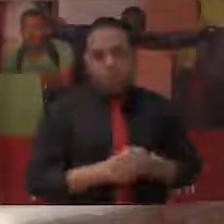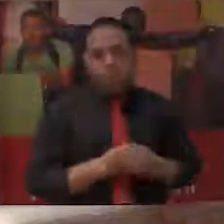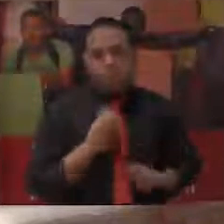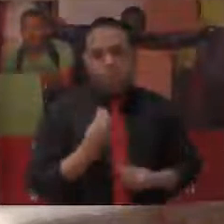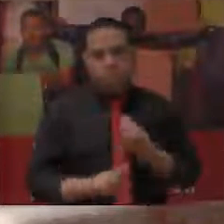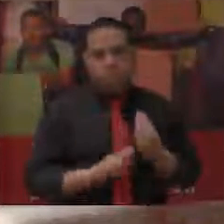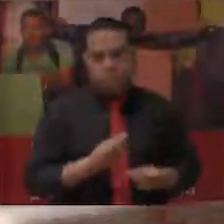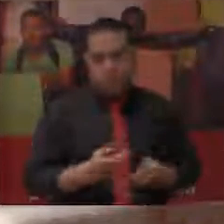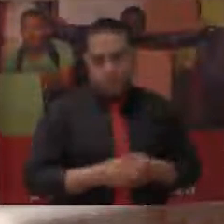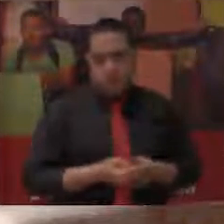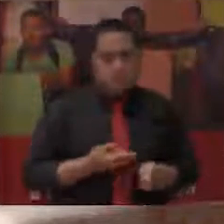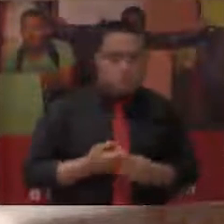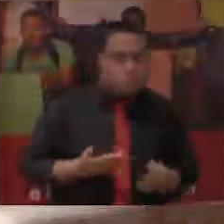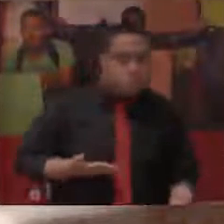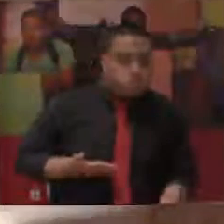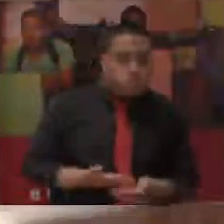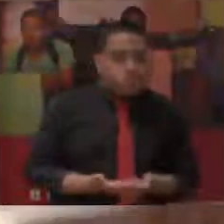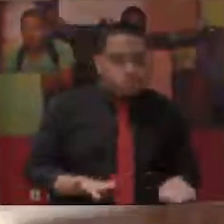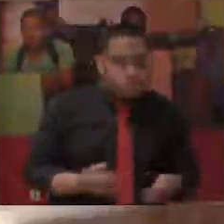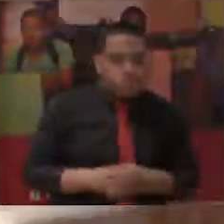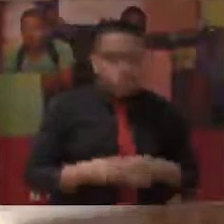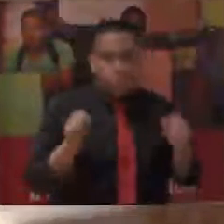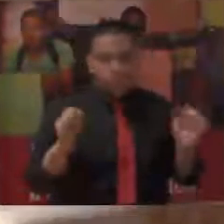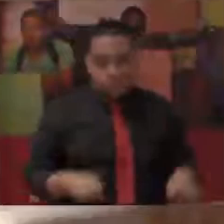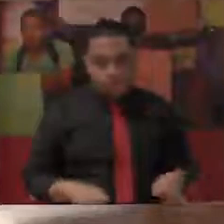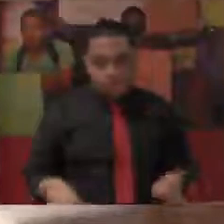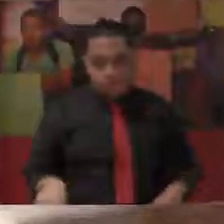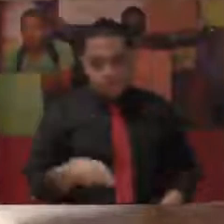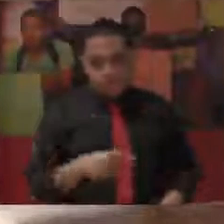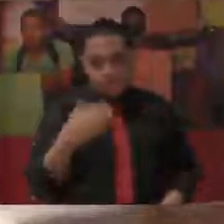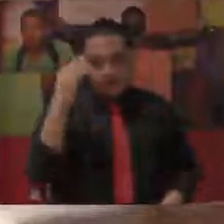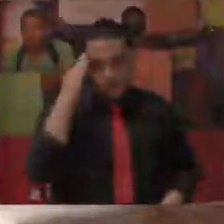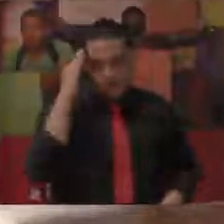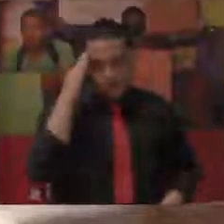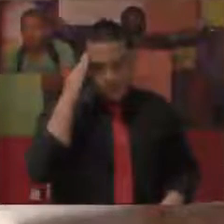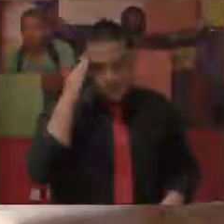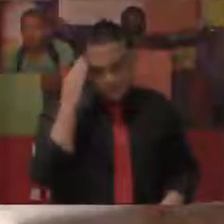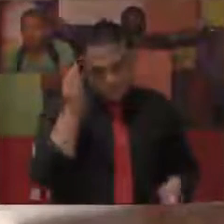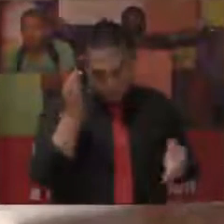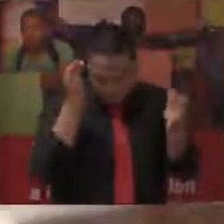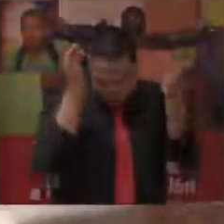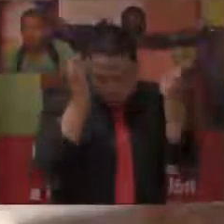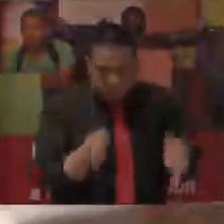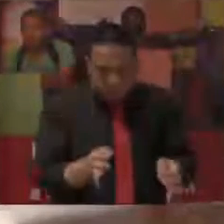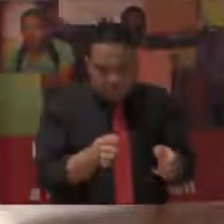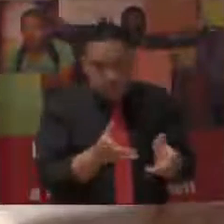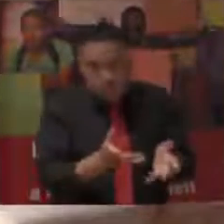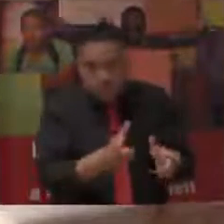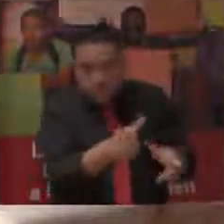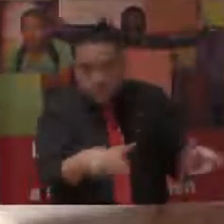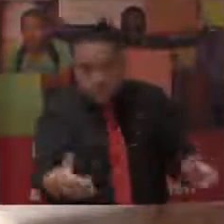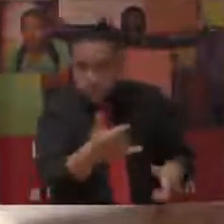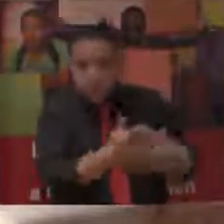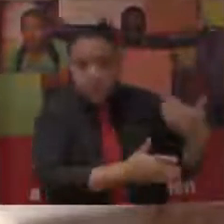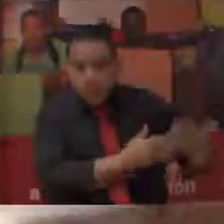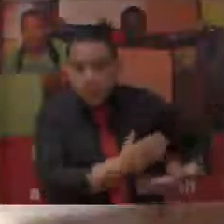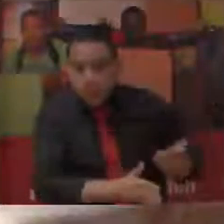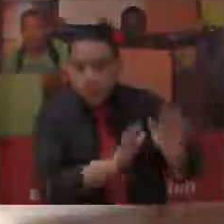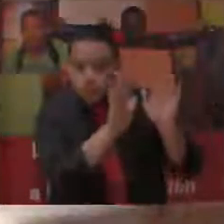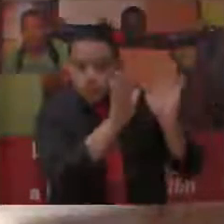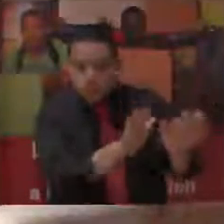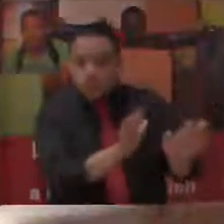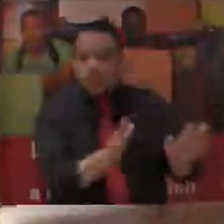término muy cercano, podremos superar este escollo que sin duda beneficia a la población que hoy está en el proceso y a la